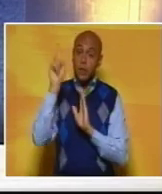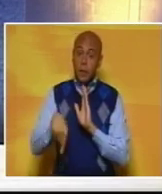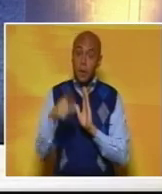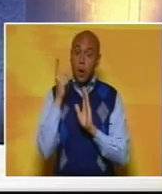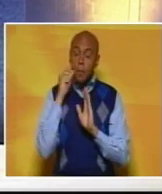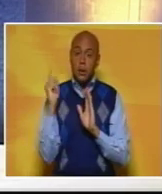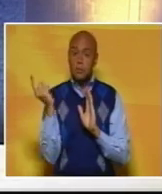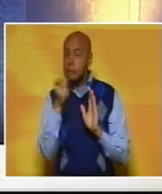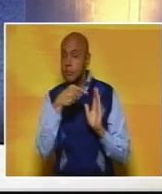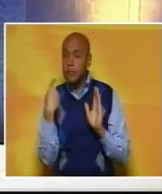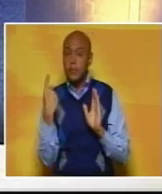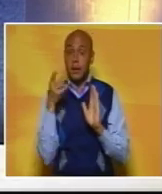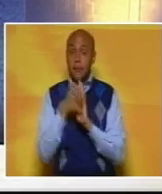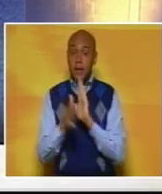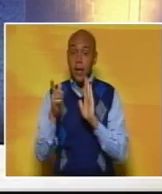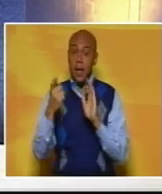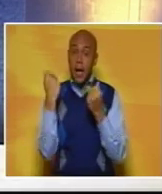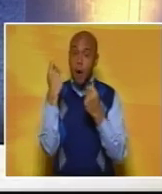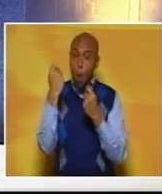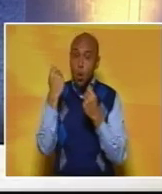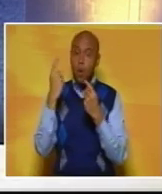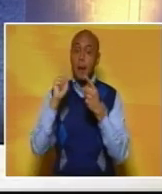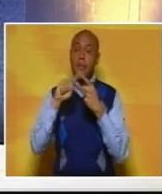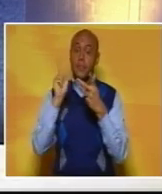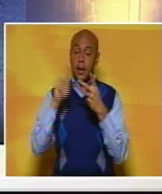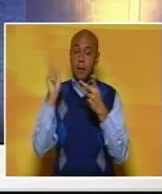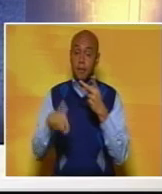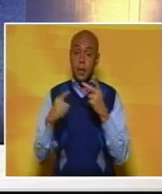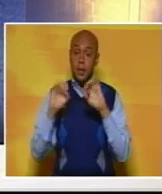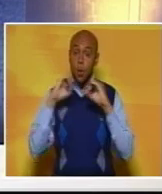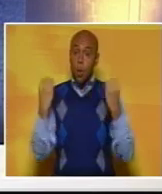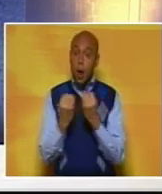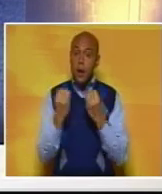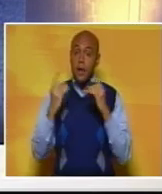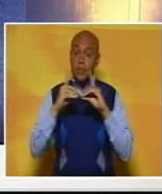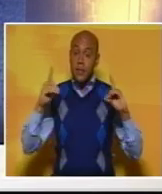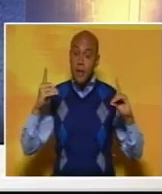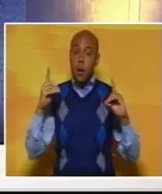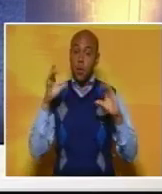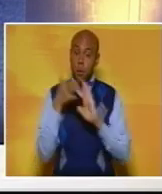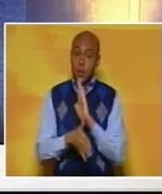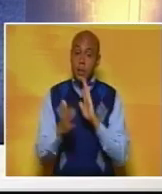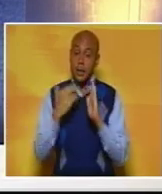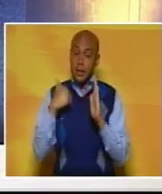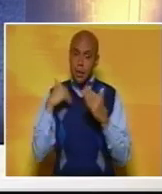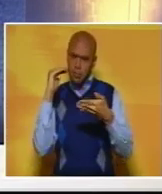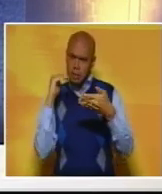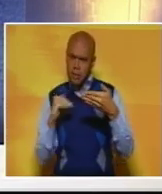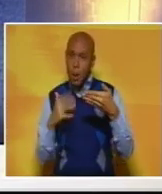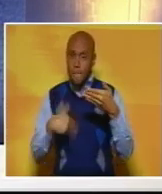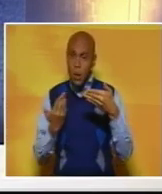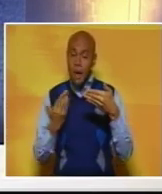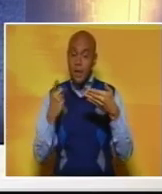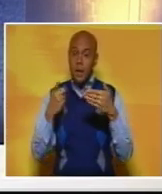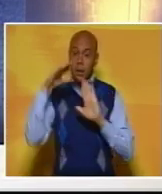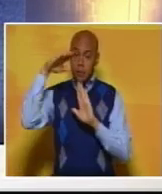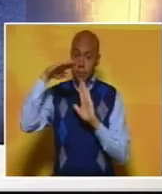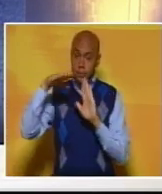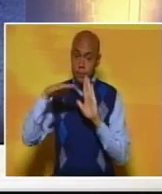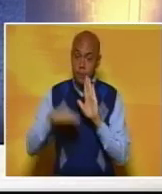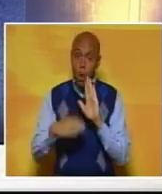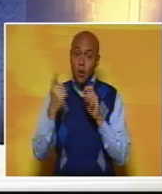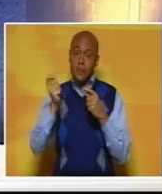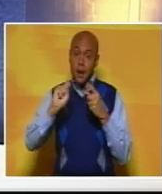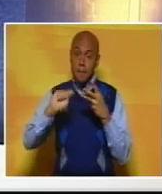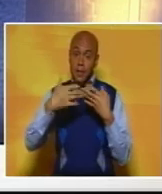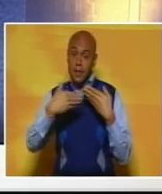perspectivas de la economía y de la Organización para la Cooperación y Desarrollo contemplan en su peor escenario una recesión global en el primer